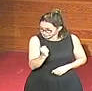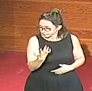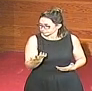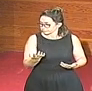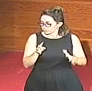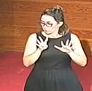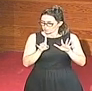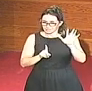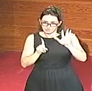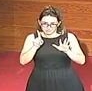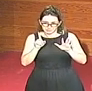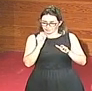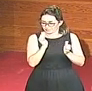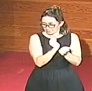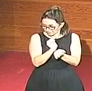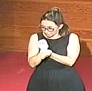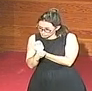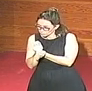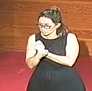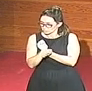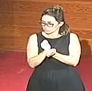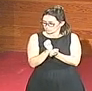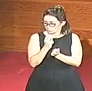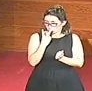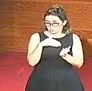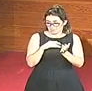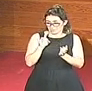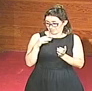resolver desde 2015. Este es el panorama.